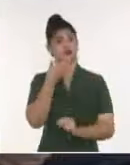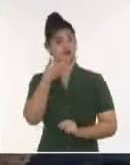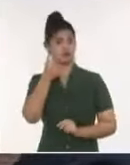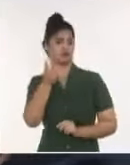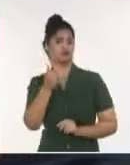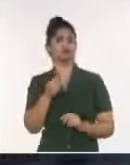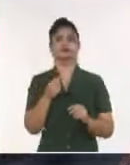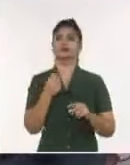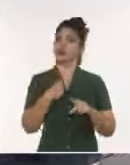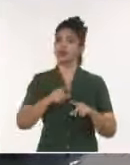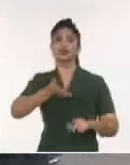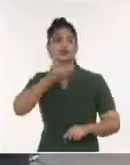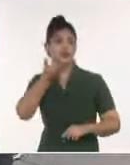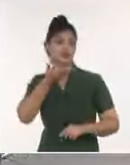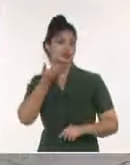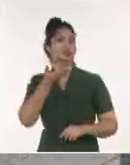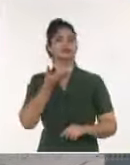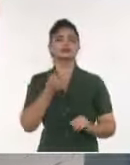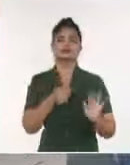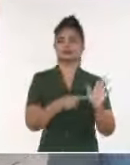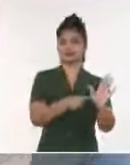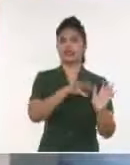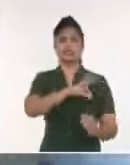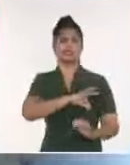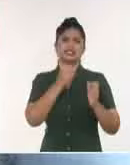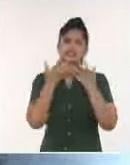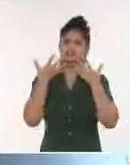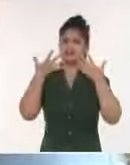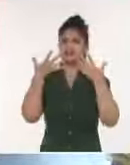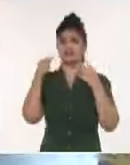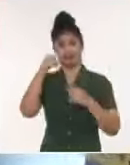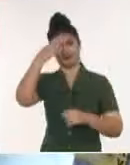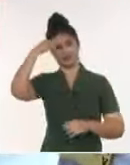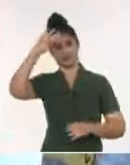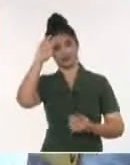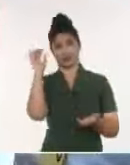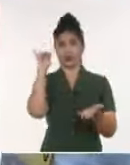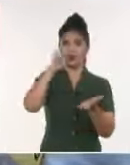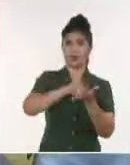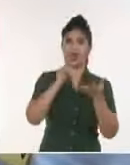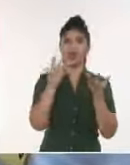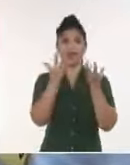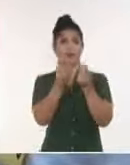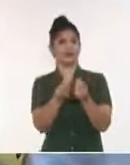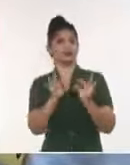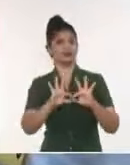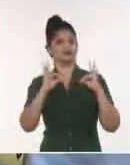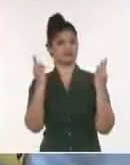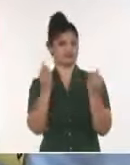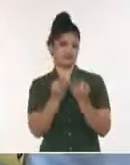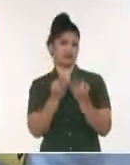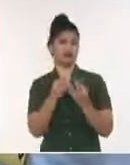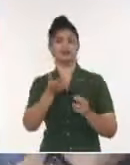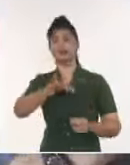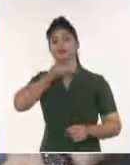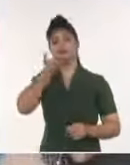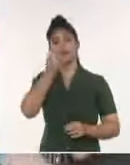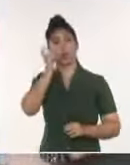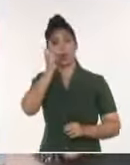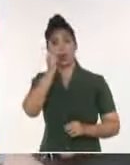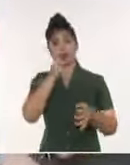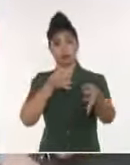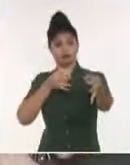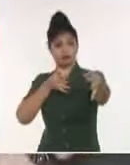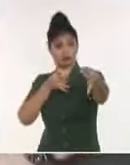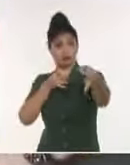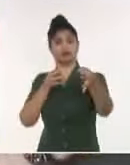Dijo además que se sienten felices por estar de nuevo en casa junto a la familia. En declaraciones, Ajit Pupo expresó sentirse satisfecho por estar